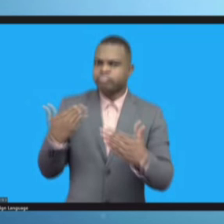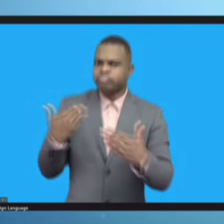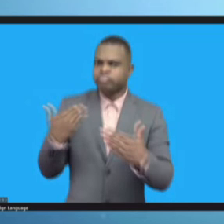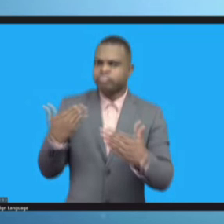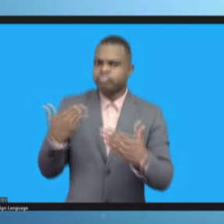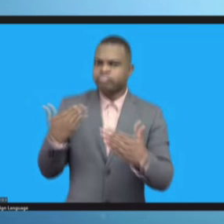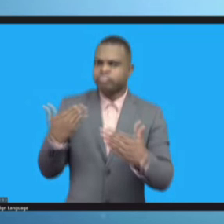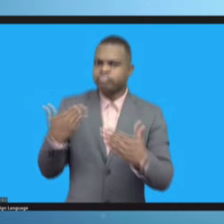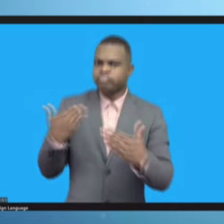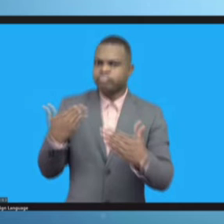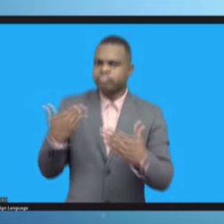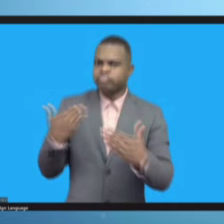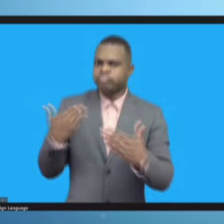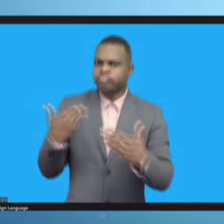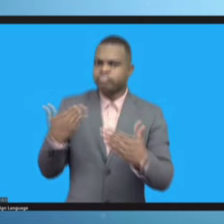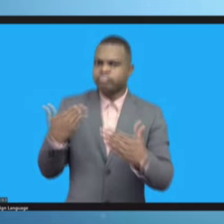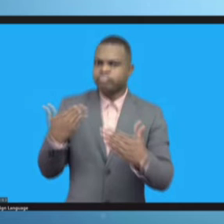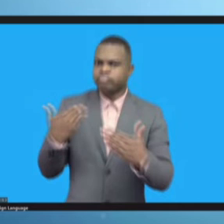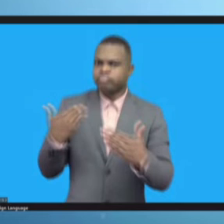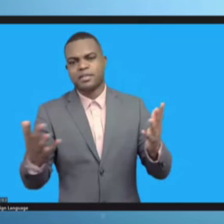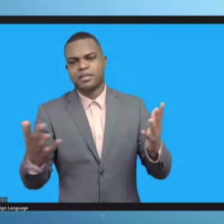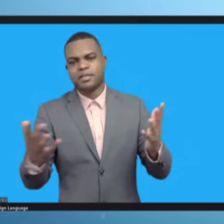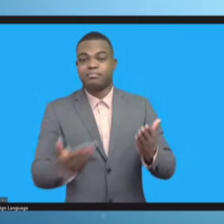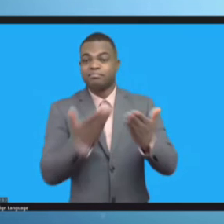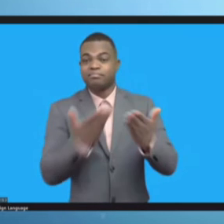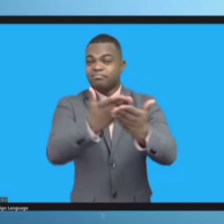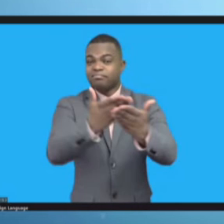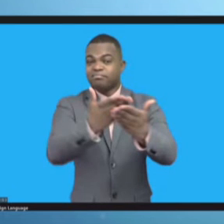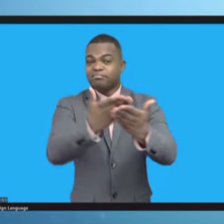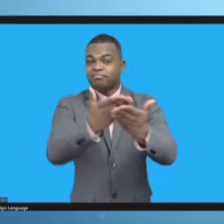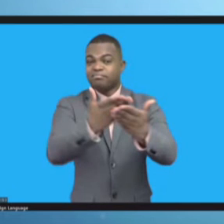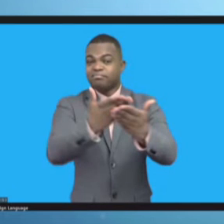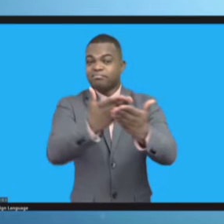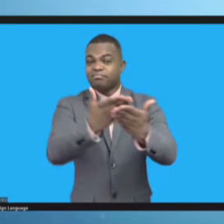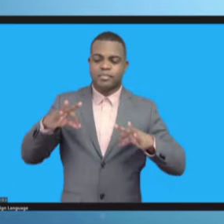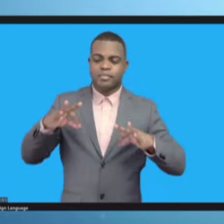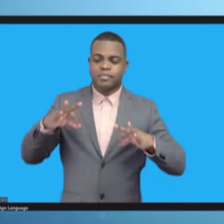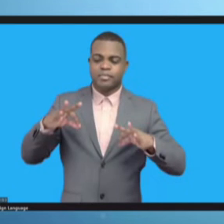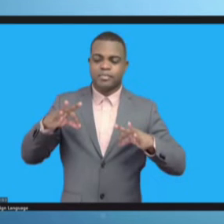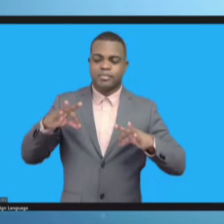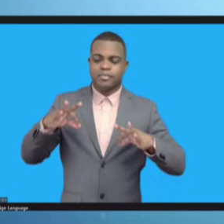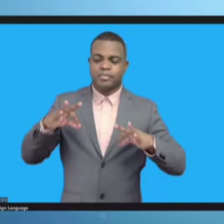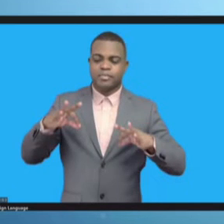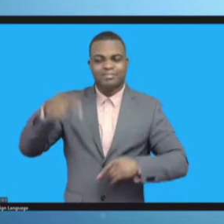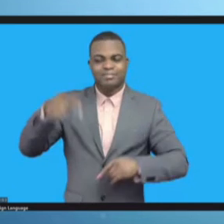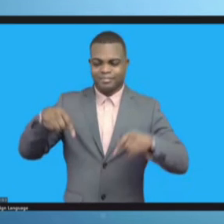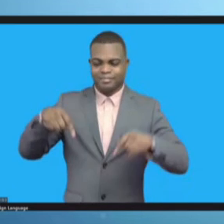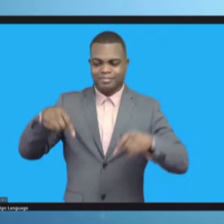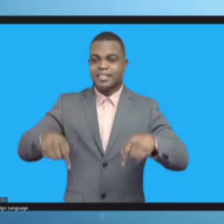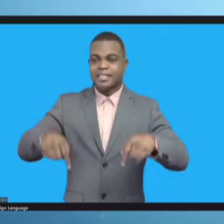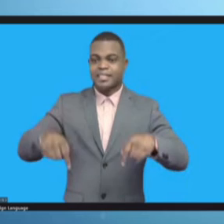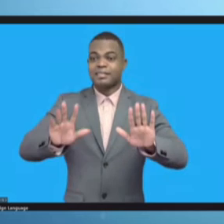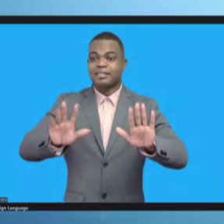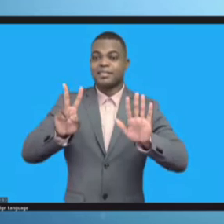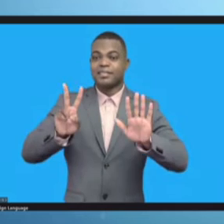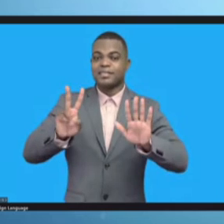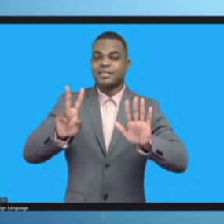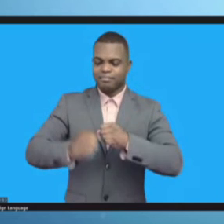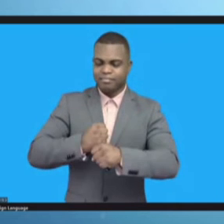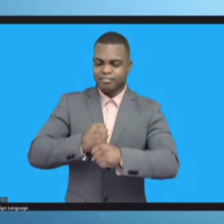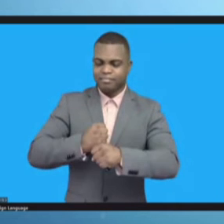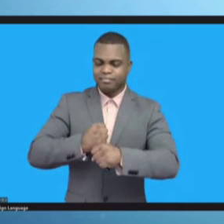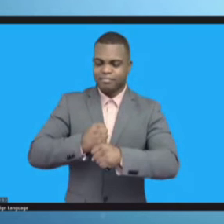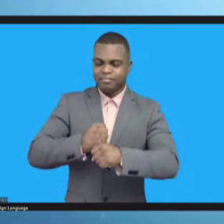tiene formato híbrido para y la participación de todas las partes interesadas presentes una